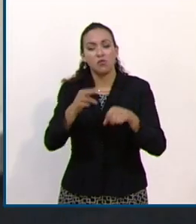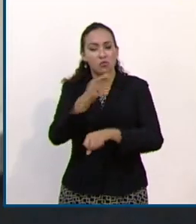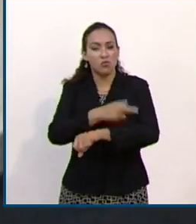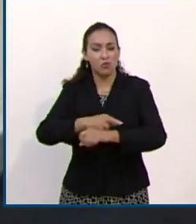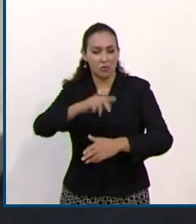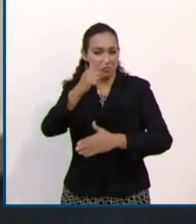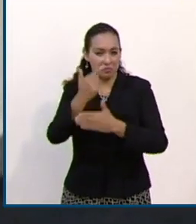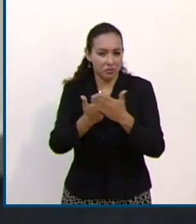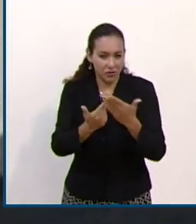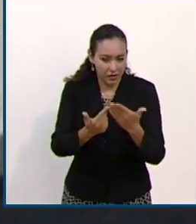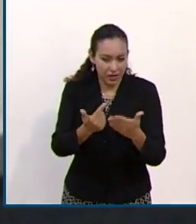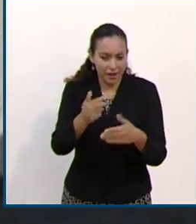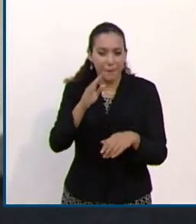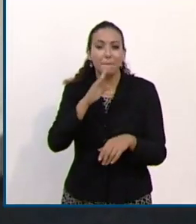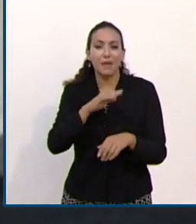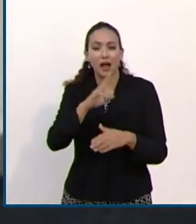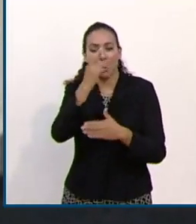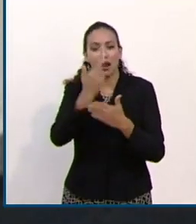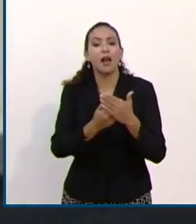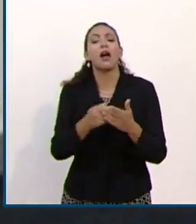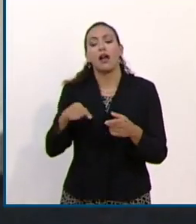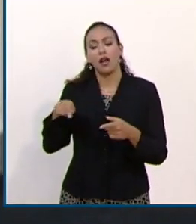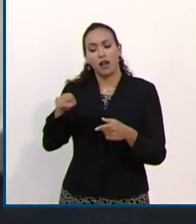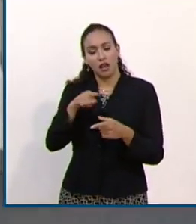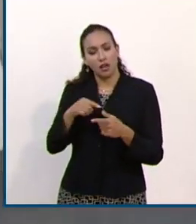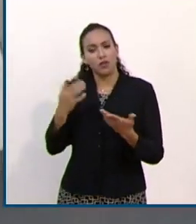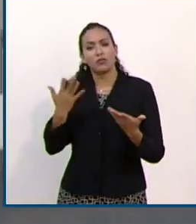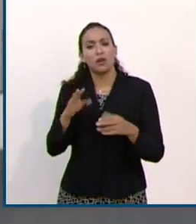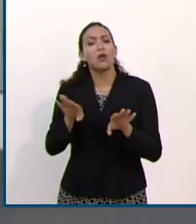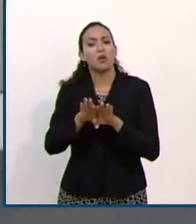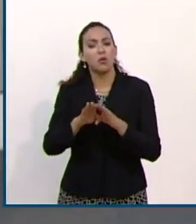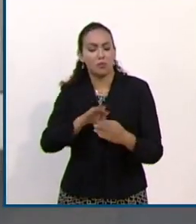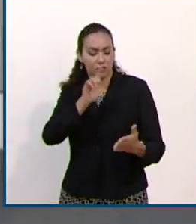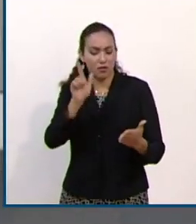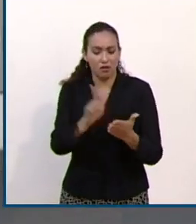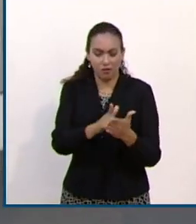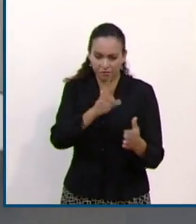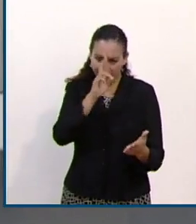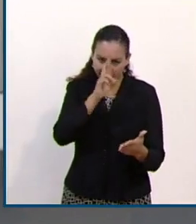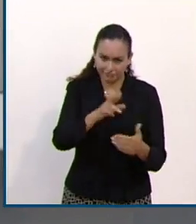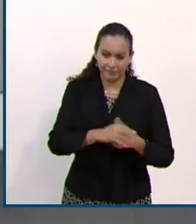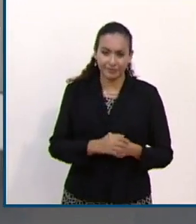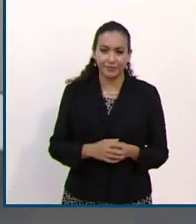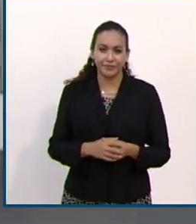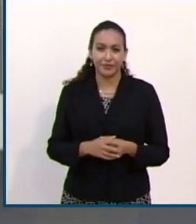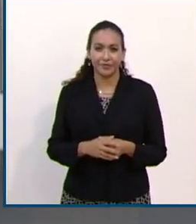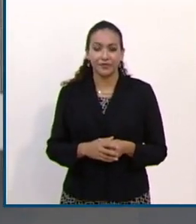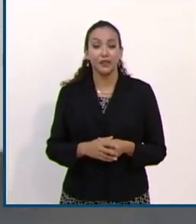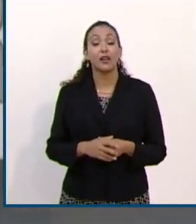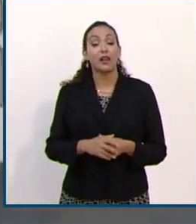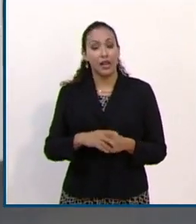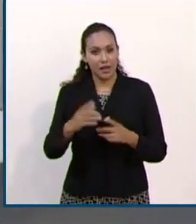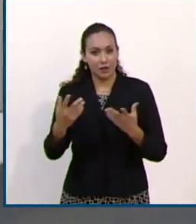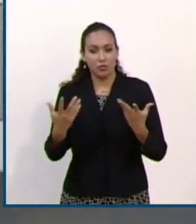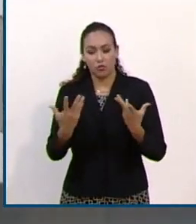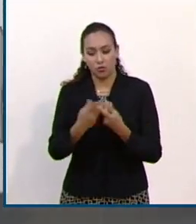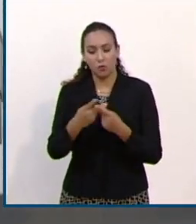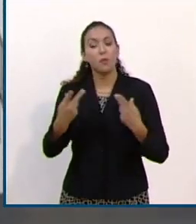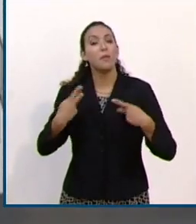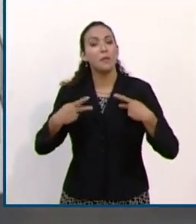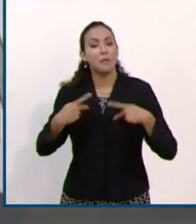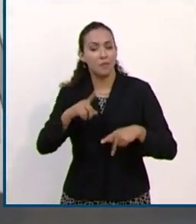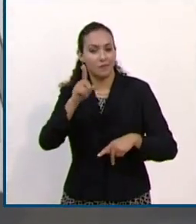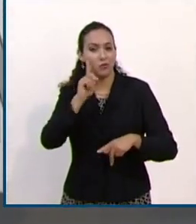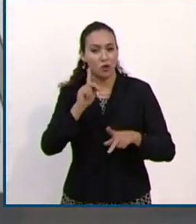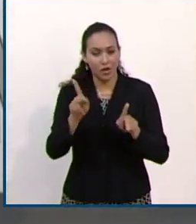se encuentra en marcha, mismas que se resolverán con estricto apego a la ley. Durante un encuentro que sostuvo con mujeres periodistas en el marco del